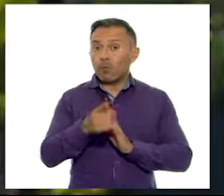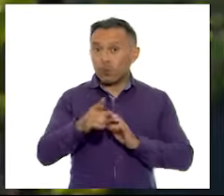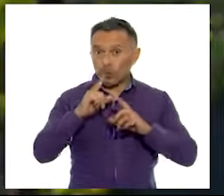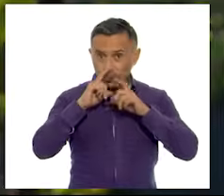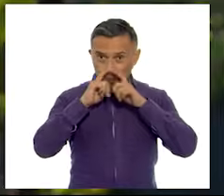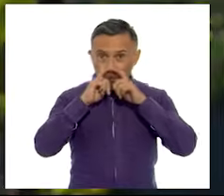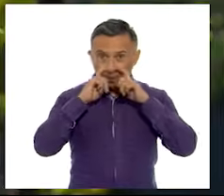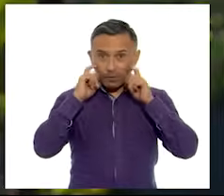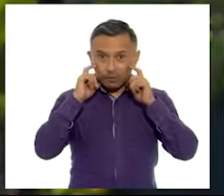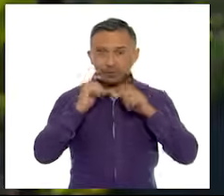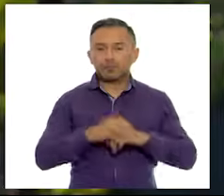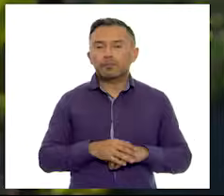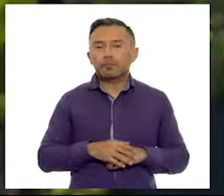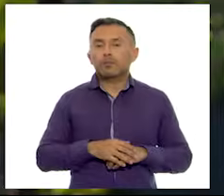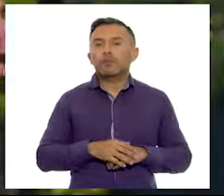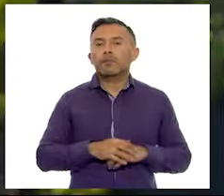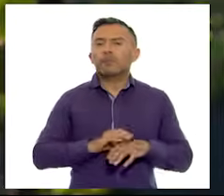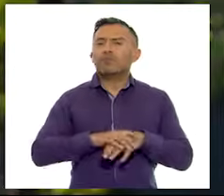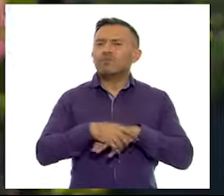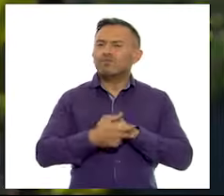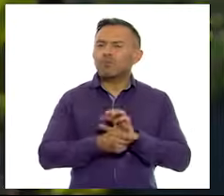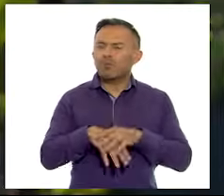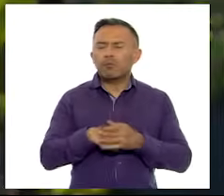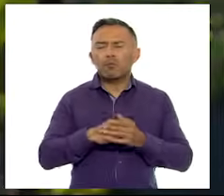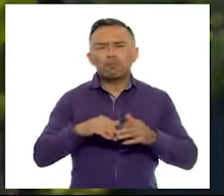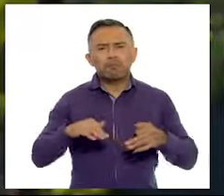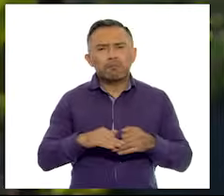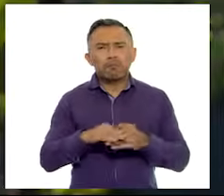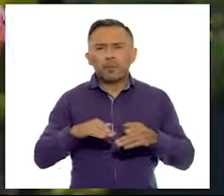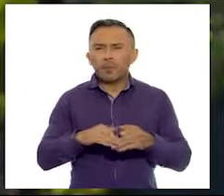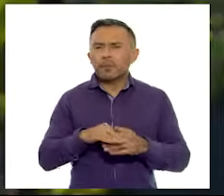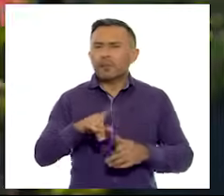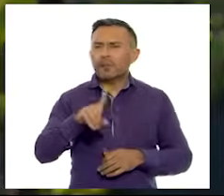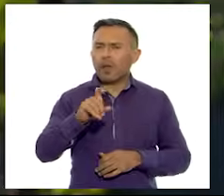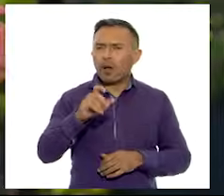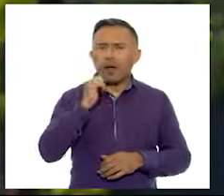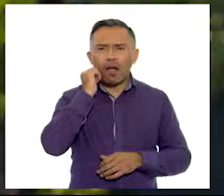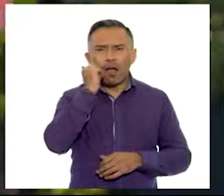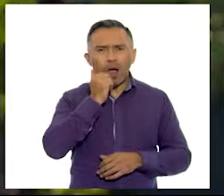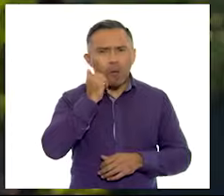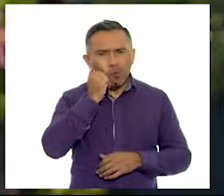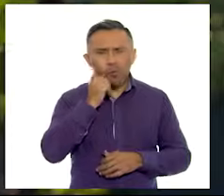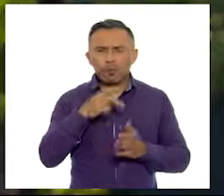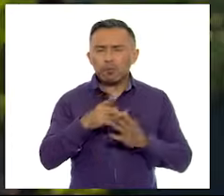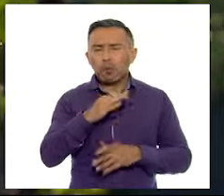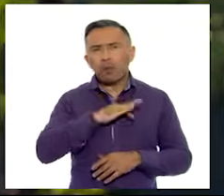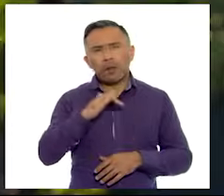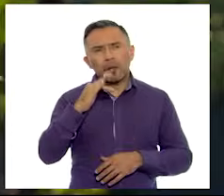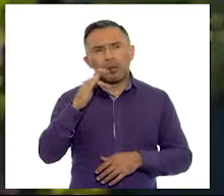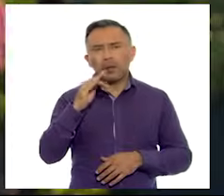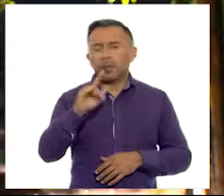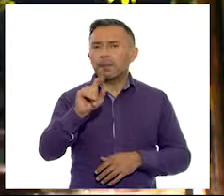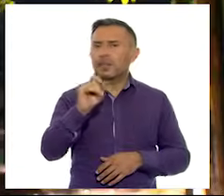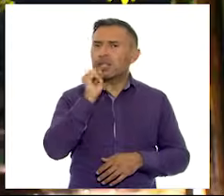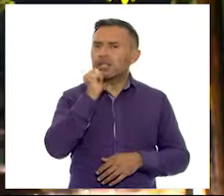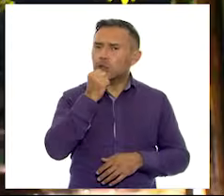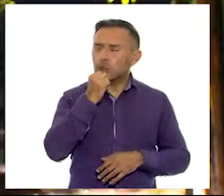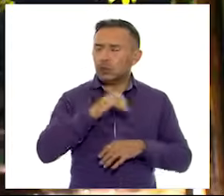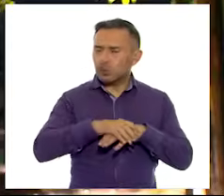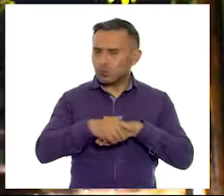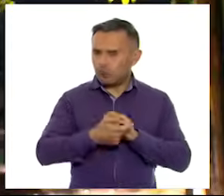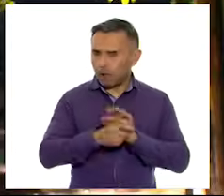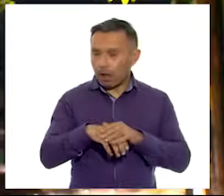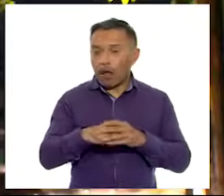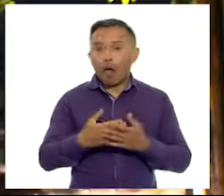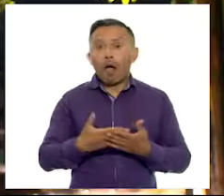cubrebocas. Lava tus manos frecuentemente con agua y con jabón por lo menos durante 20 segundos. Ahora